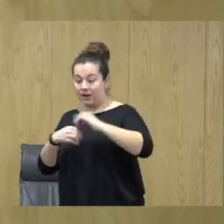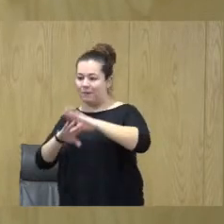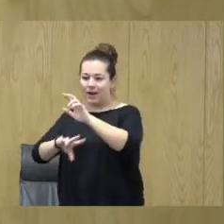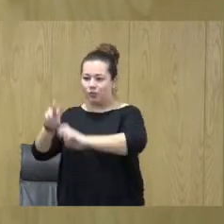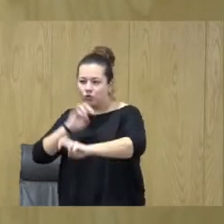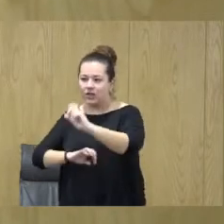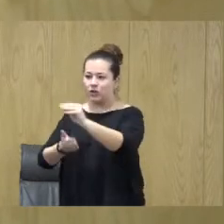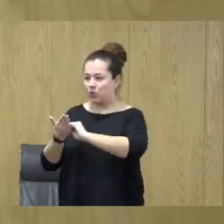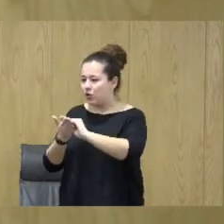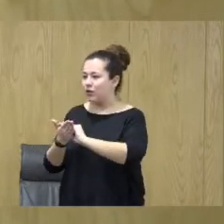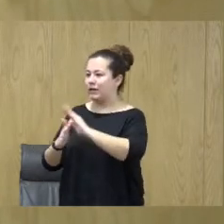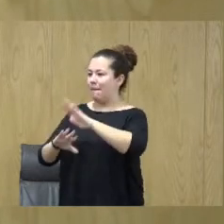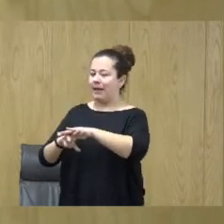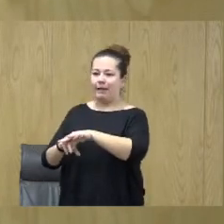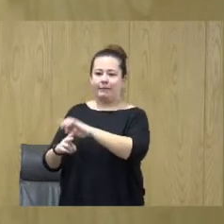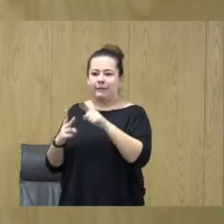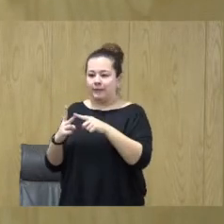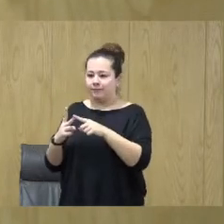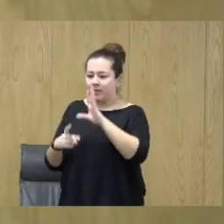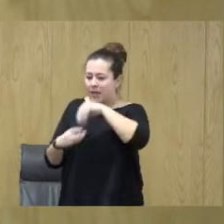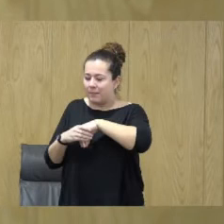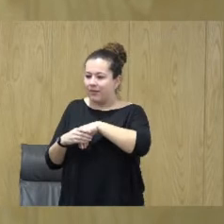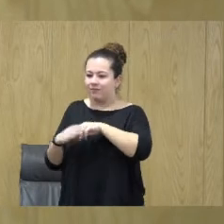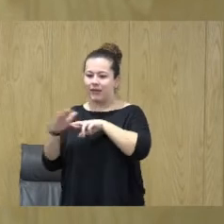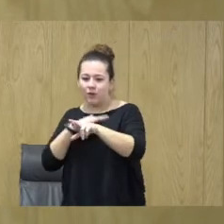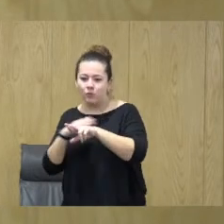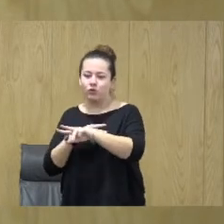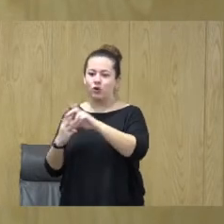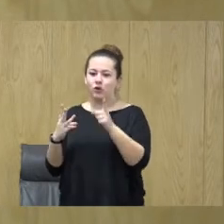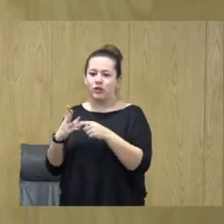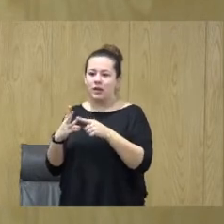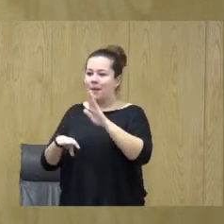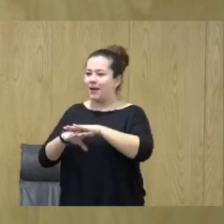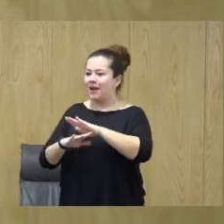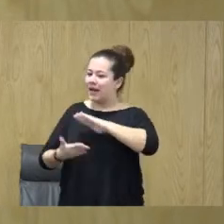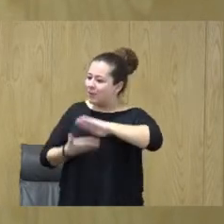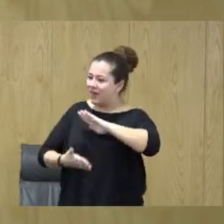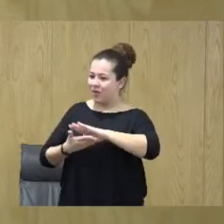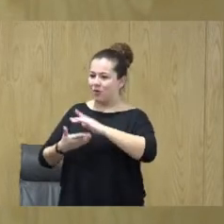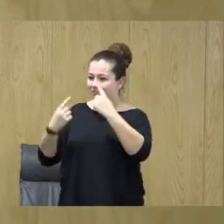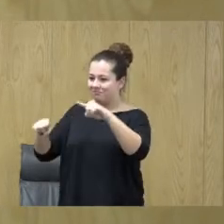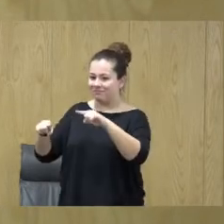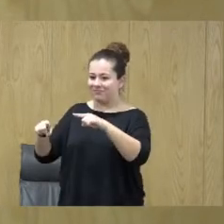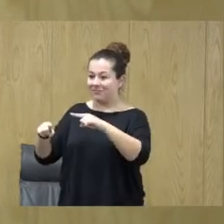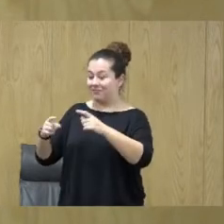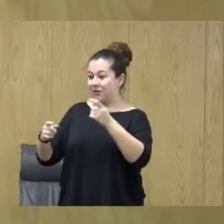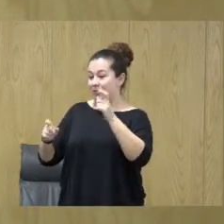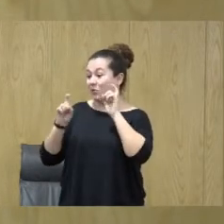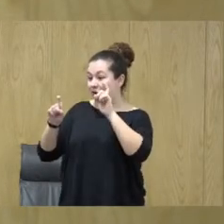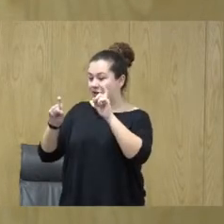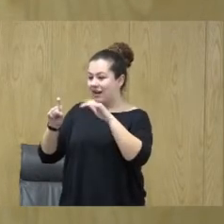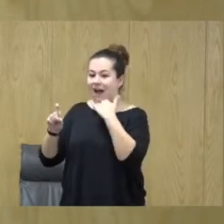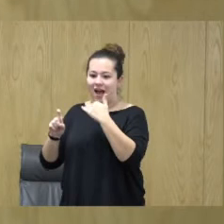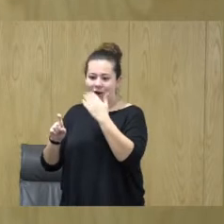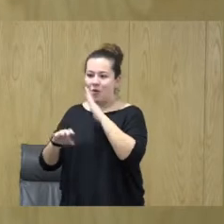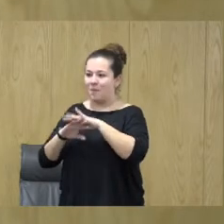las soluciones, en la implantación de los recursos, en la capacitación profesional, es algo que para nosotros es una